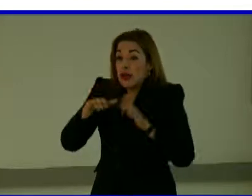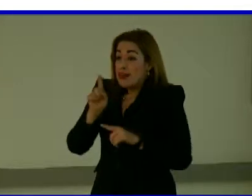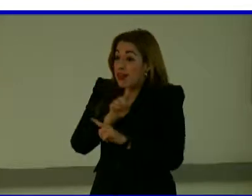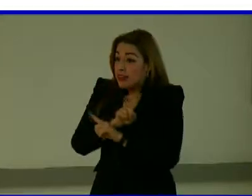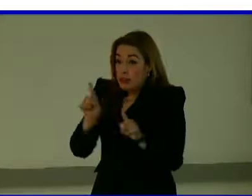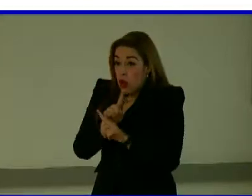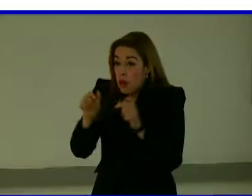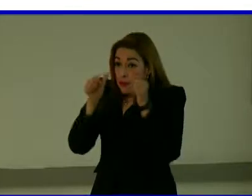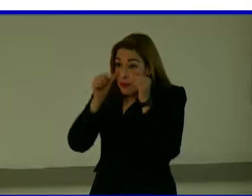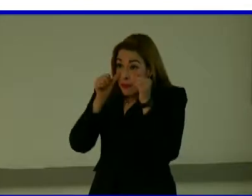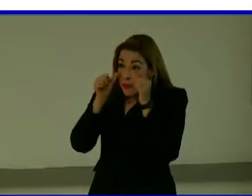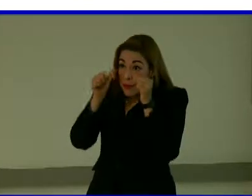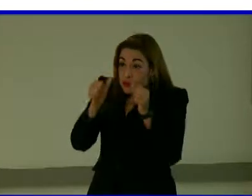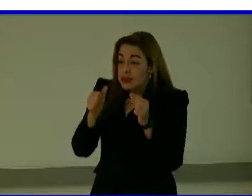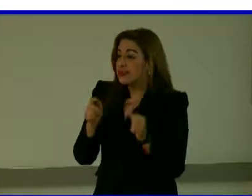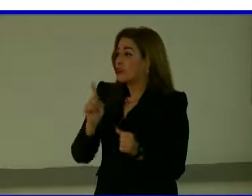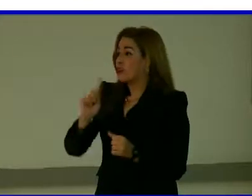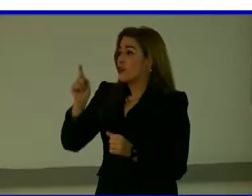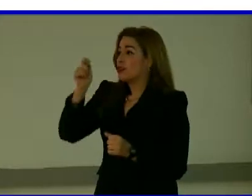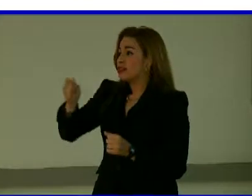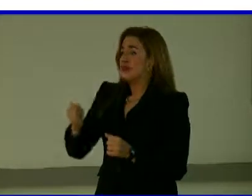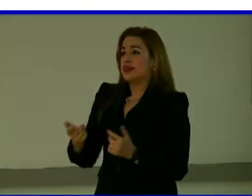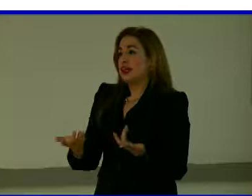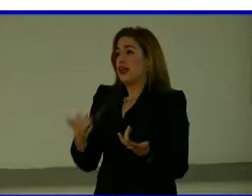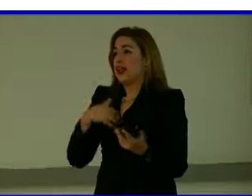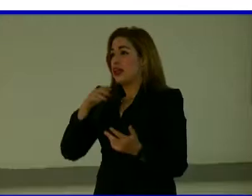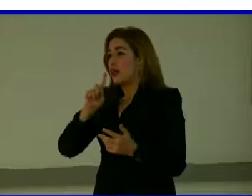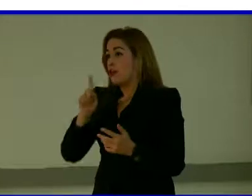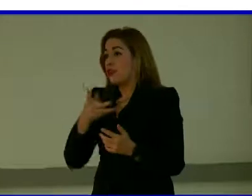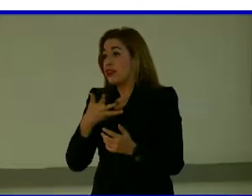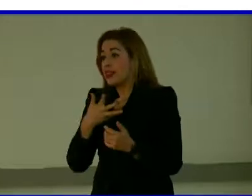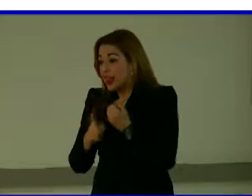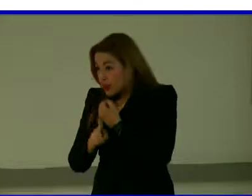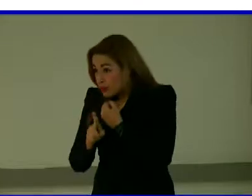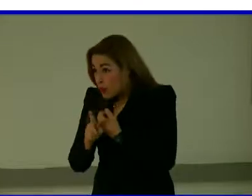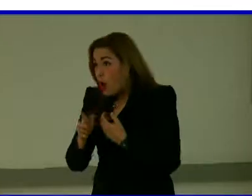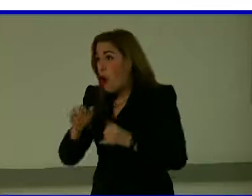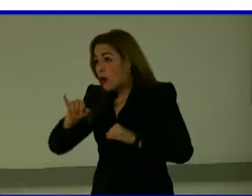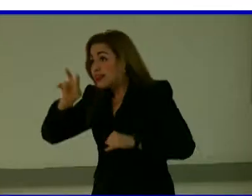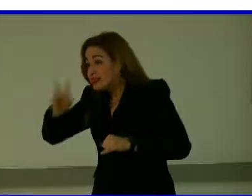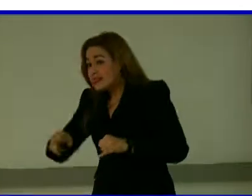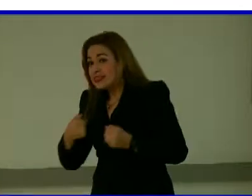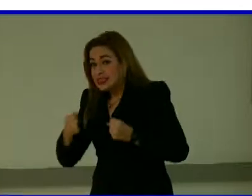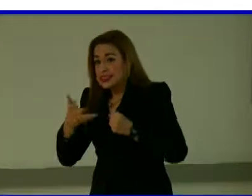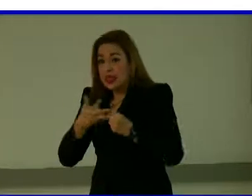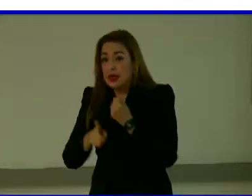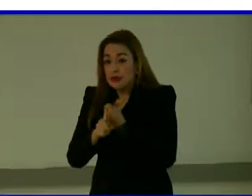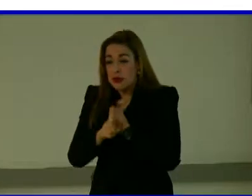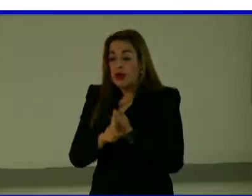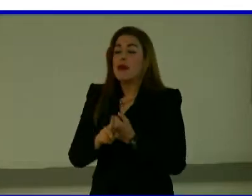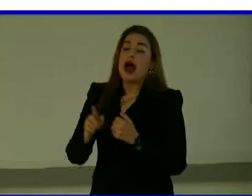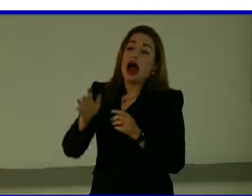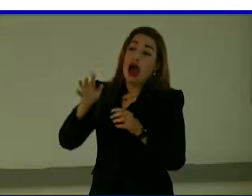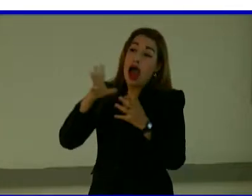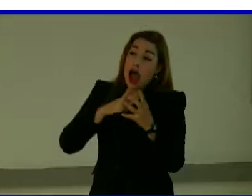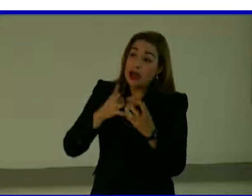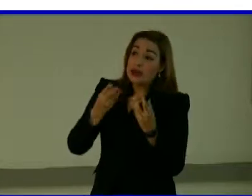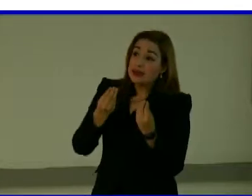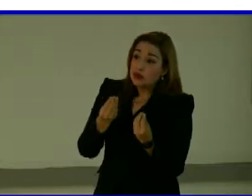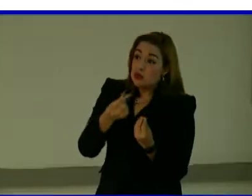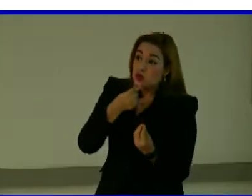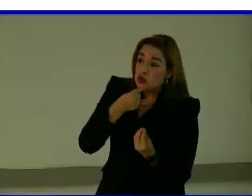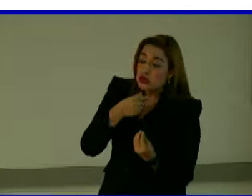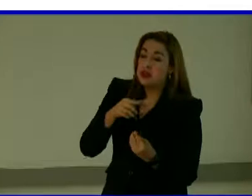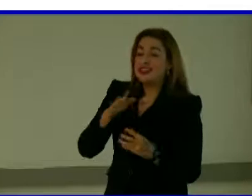prestar atención, cuando no le está prestando atención a la maestra o a los padres, le está prestando atención a algo más. El problema no es que no pueda